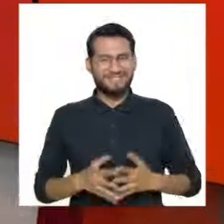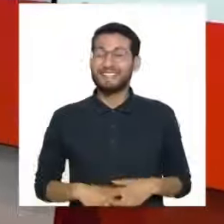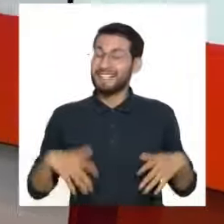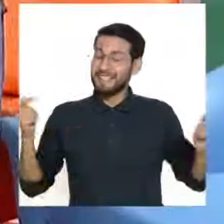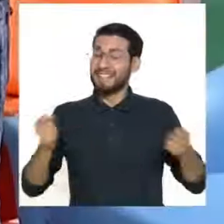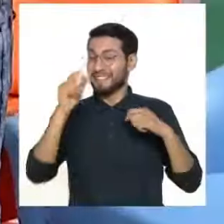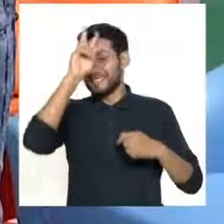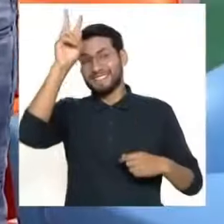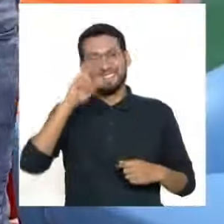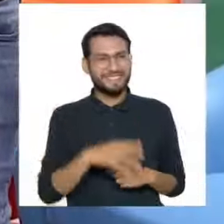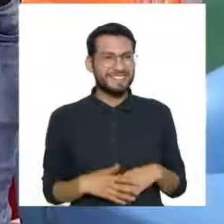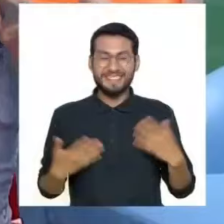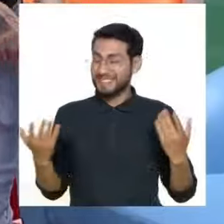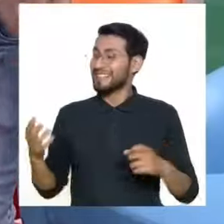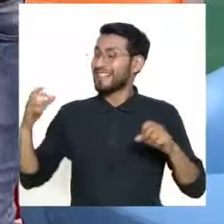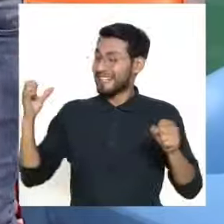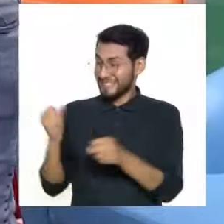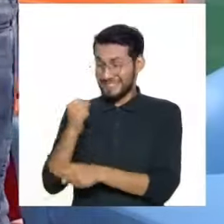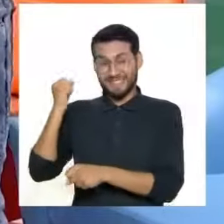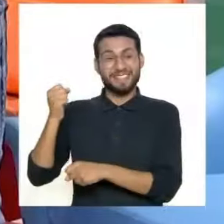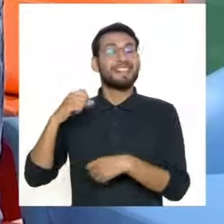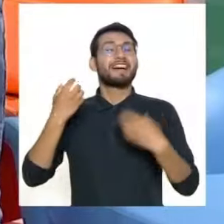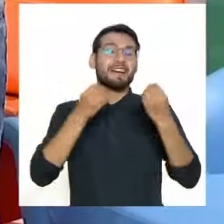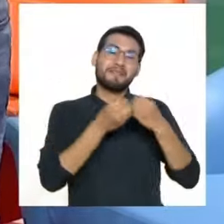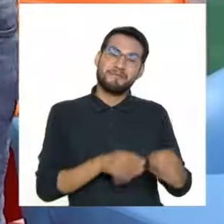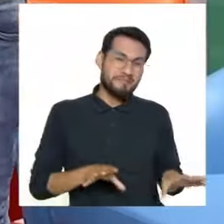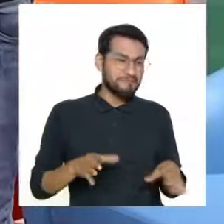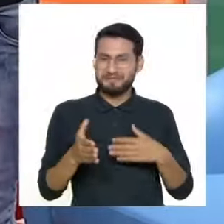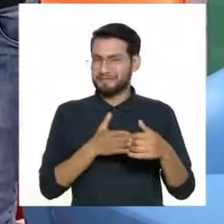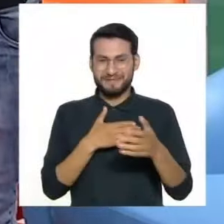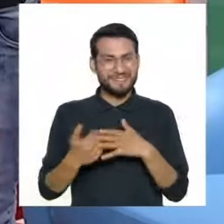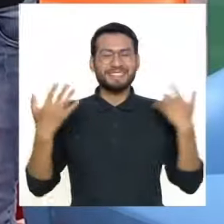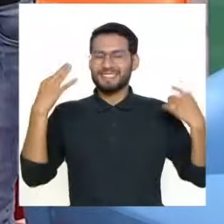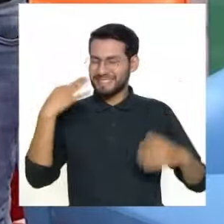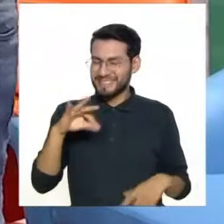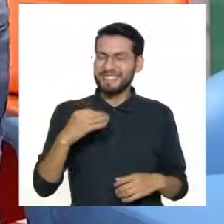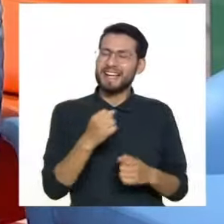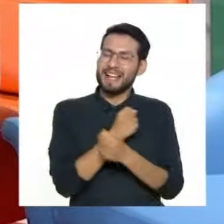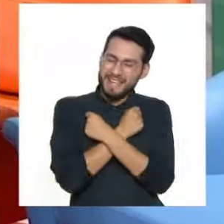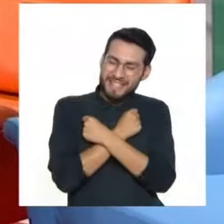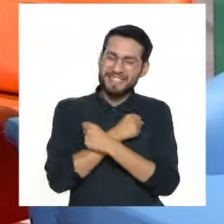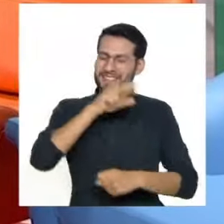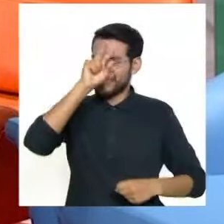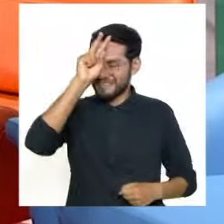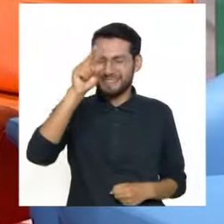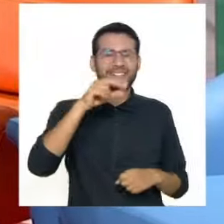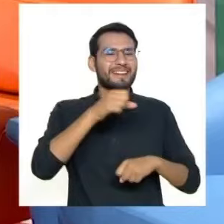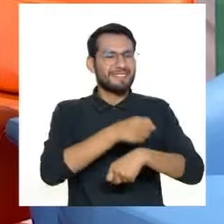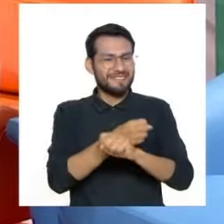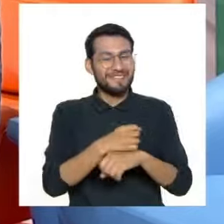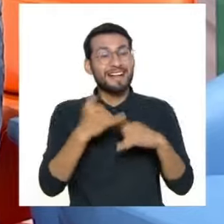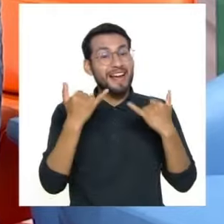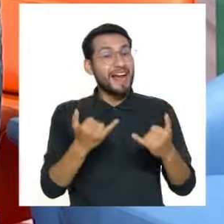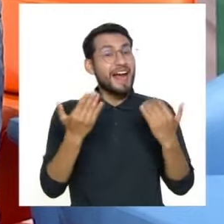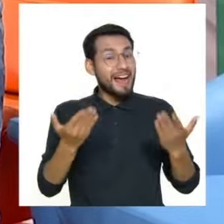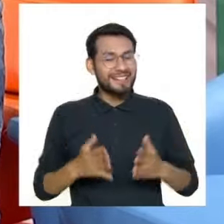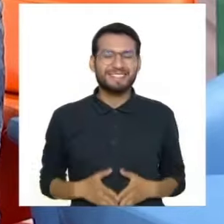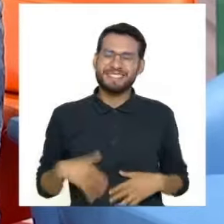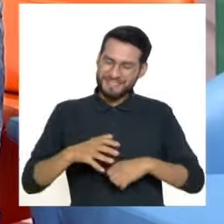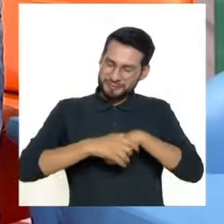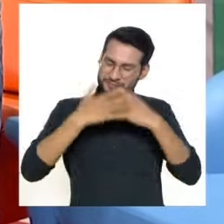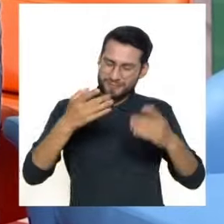selección en triunfos en pérdidas siempre siempre amor a nuestra selección ahora s por supuesto